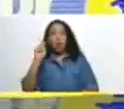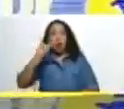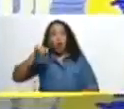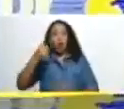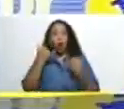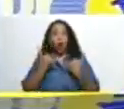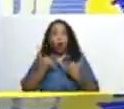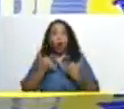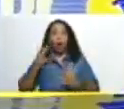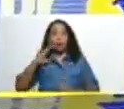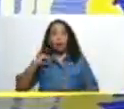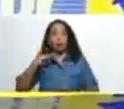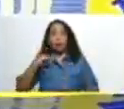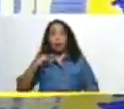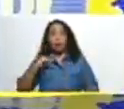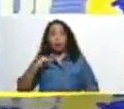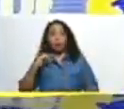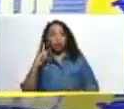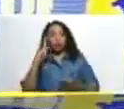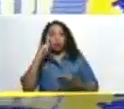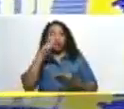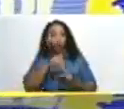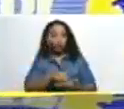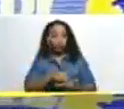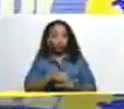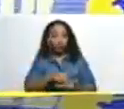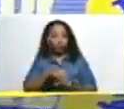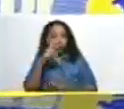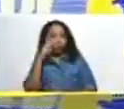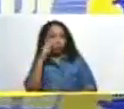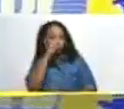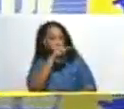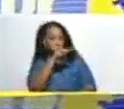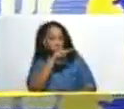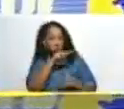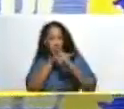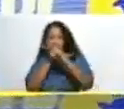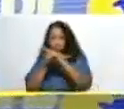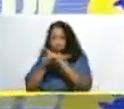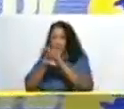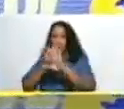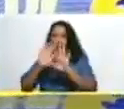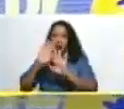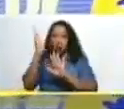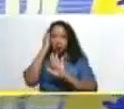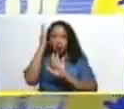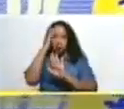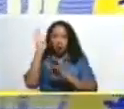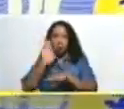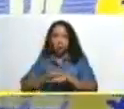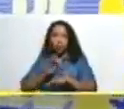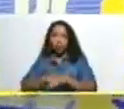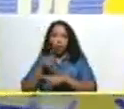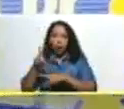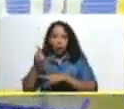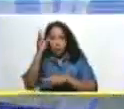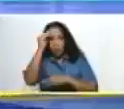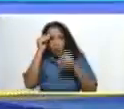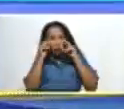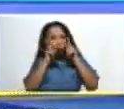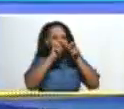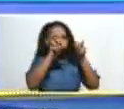6CPC, donde llega, donde ve la escena del crimen, ya saben lo que pasó. Y por allí se orientan